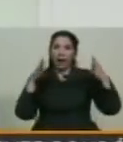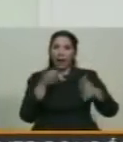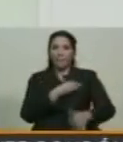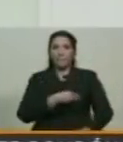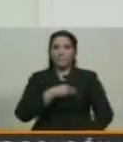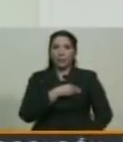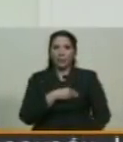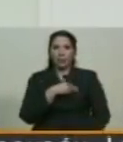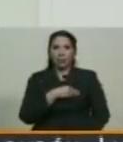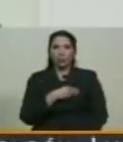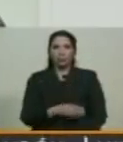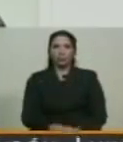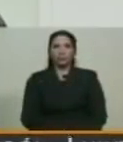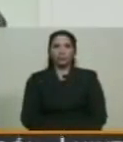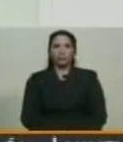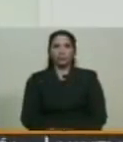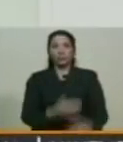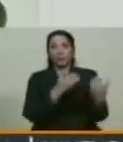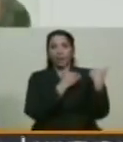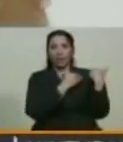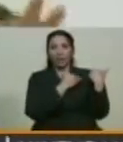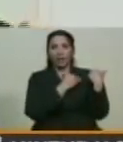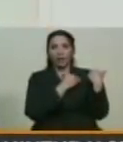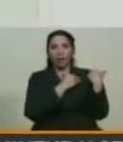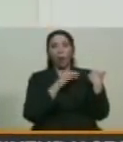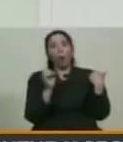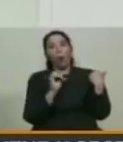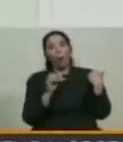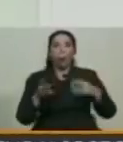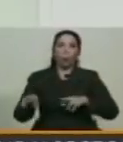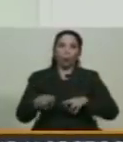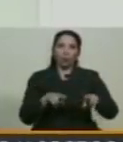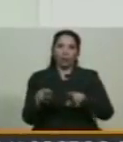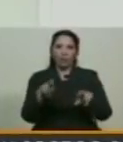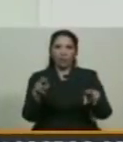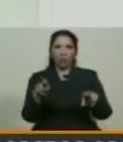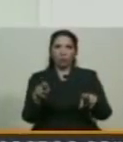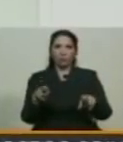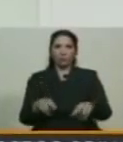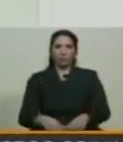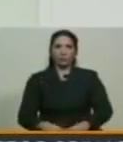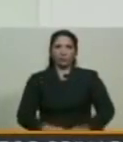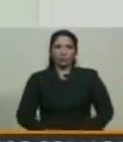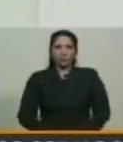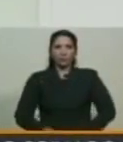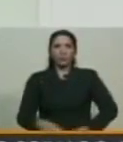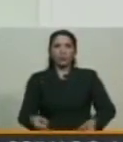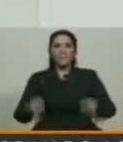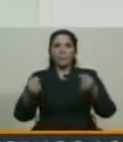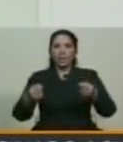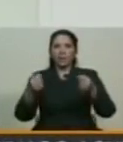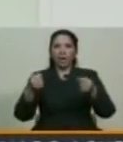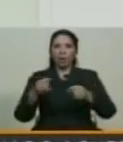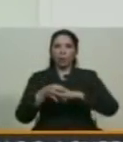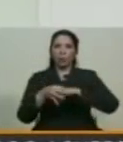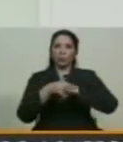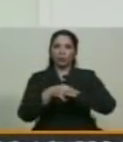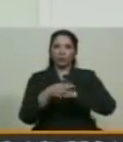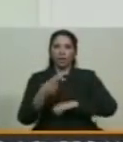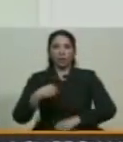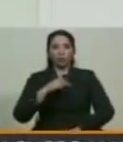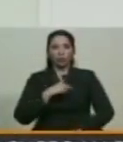general encargado o coordinador del tema de los mercados municipales. Y hemos